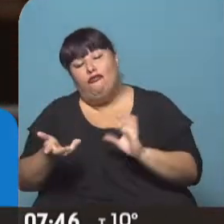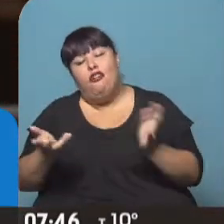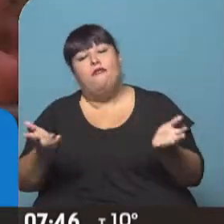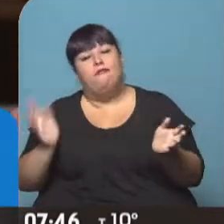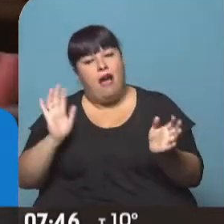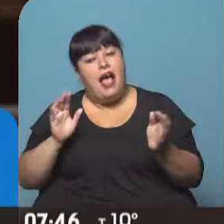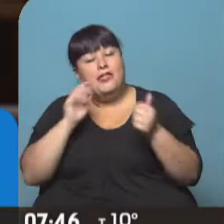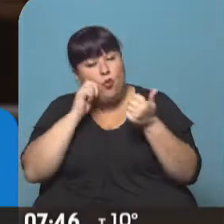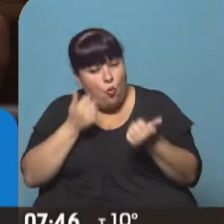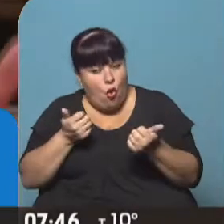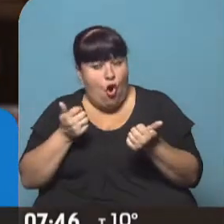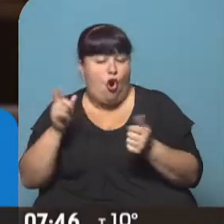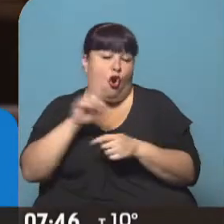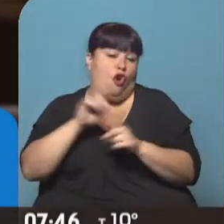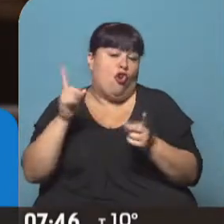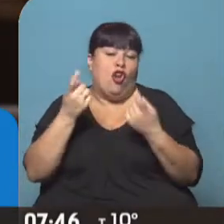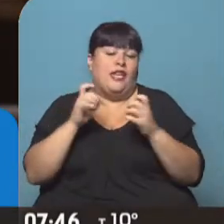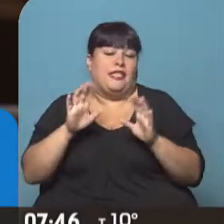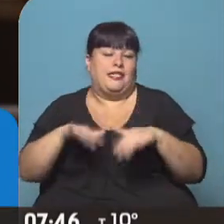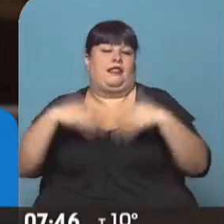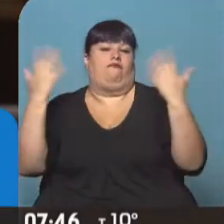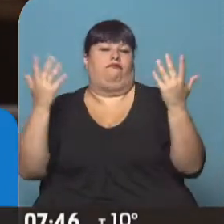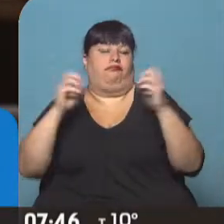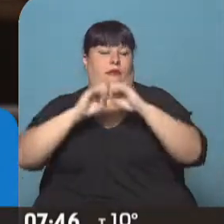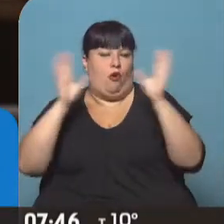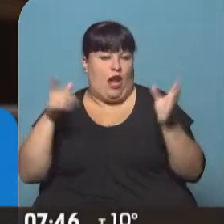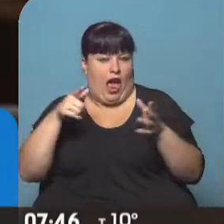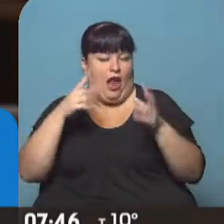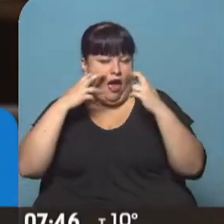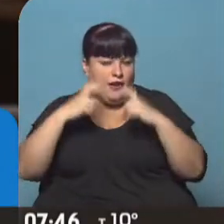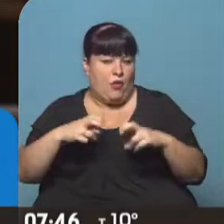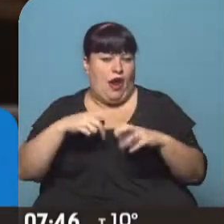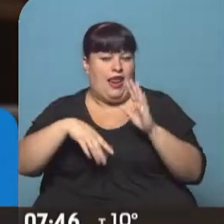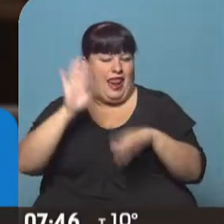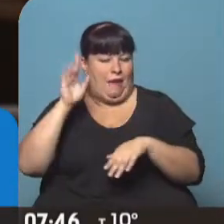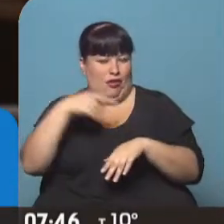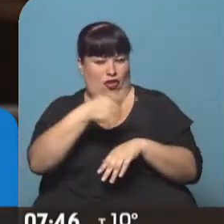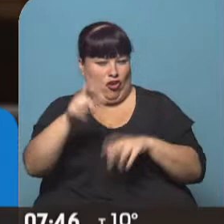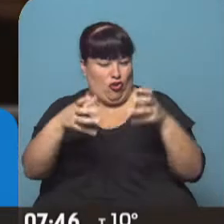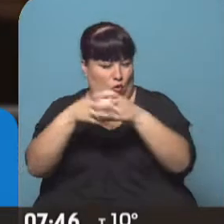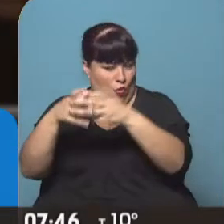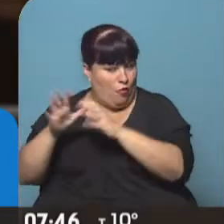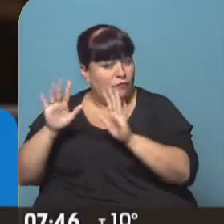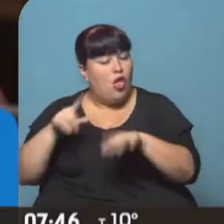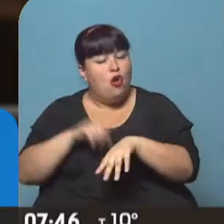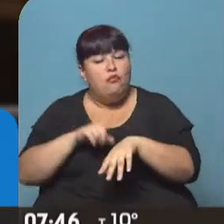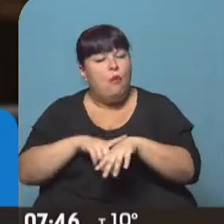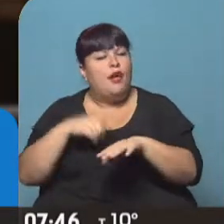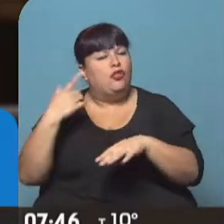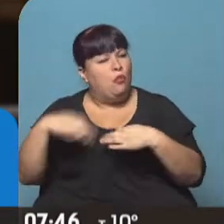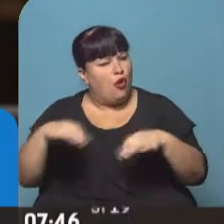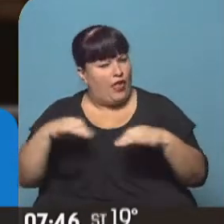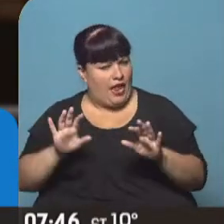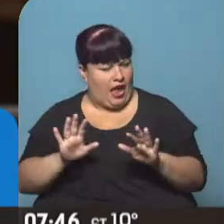son satisfactorias o no requieren tal detalle de revisión para la mayoría de los otros miembros. Así que es un momento muy